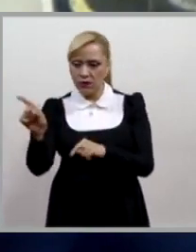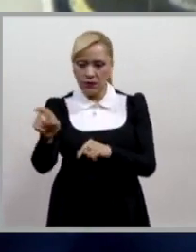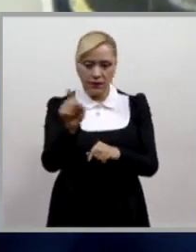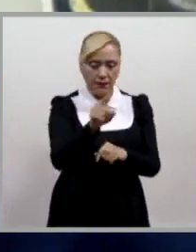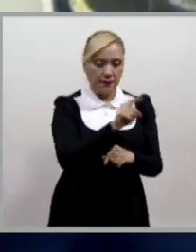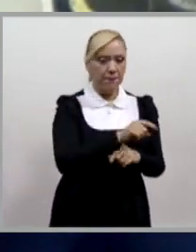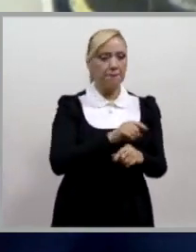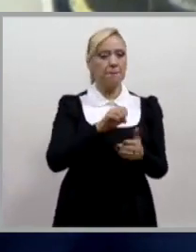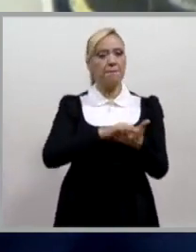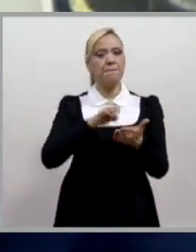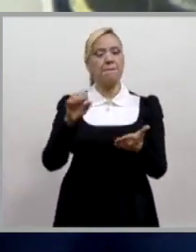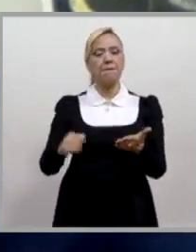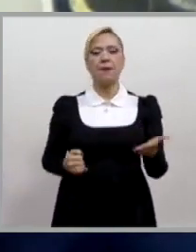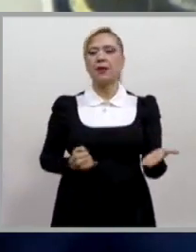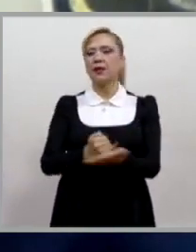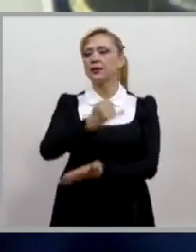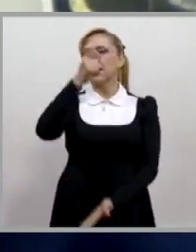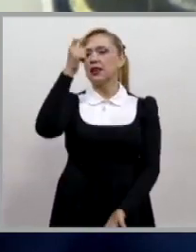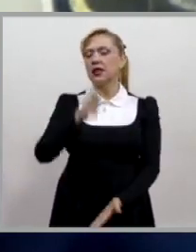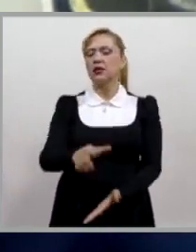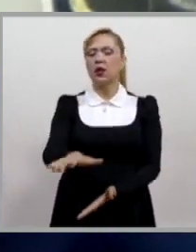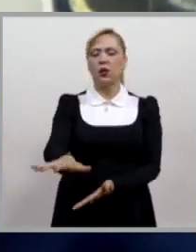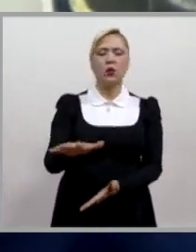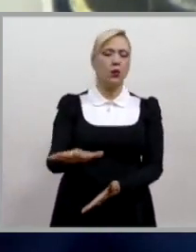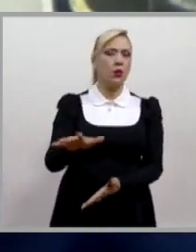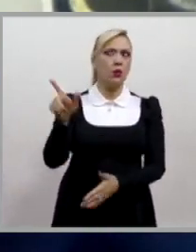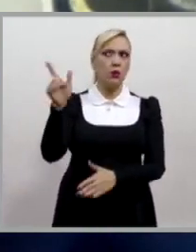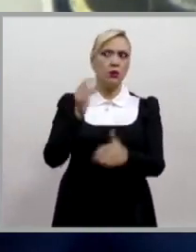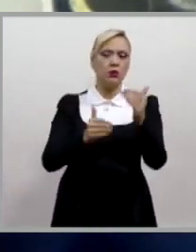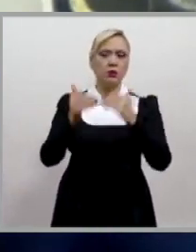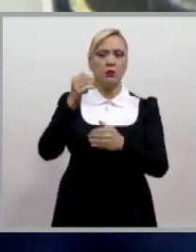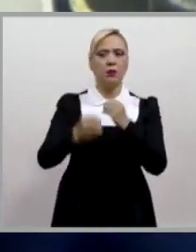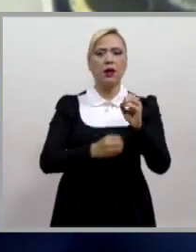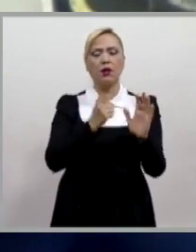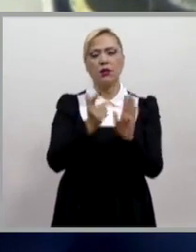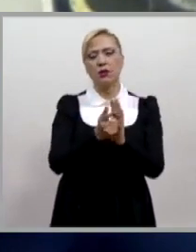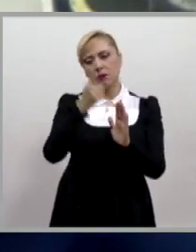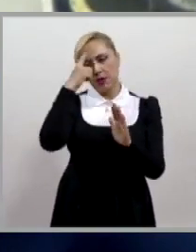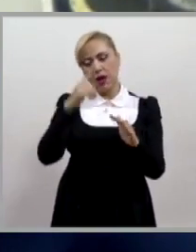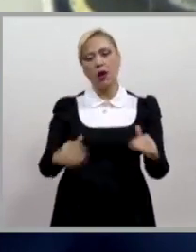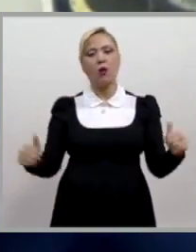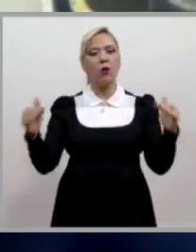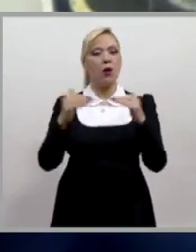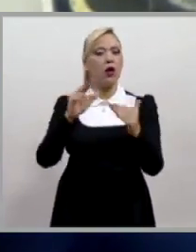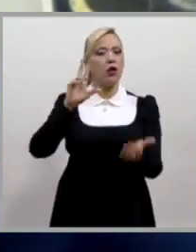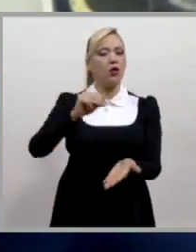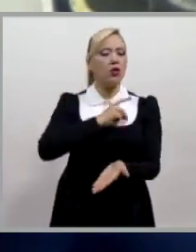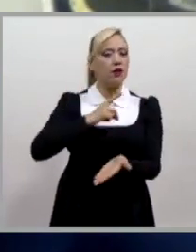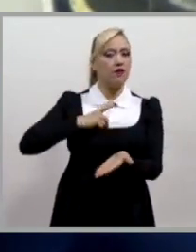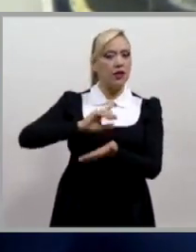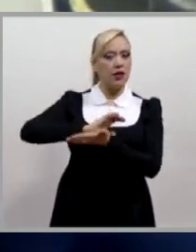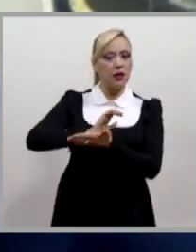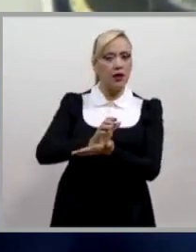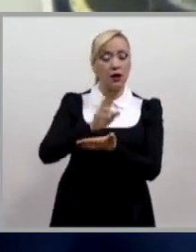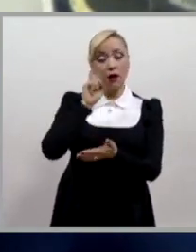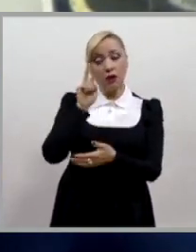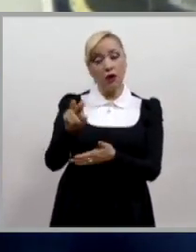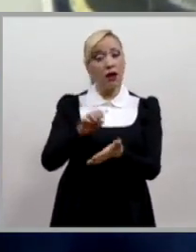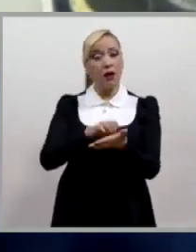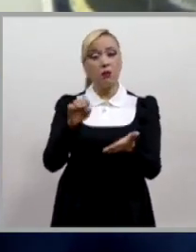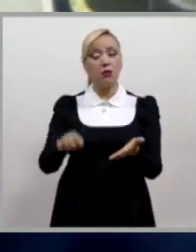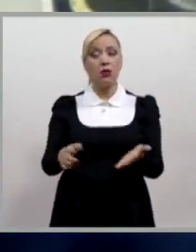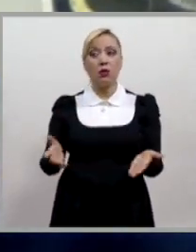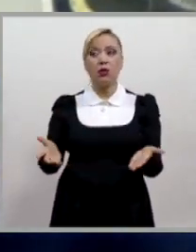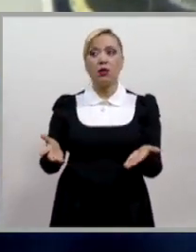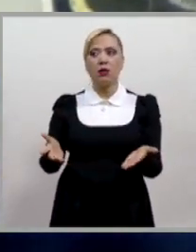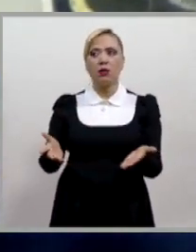las sentencias más representativas de la Suprema Corte en materia de igualdad y no discriminación, vamos a ver que no